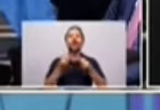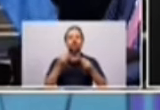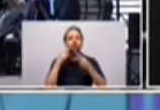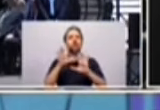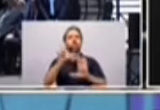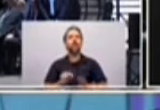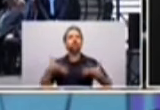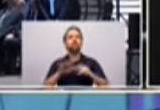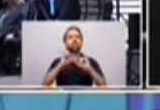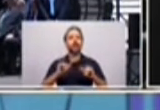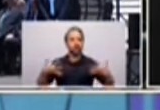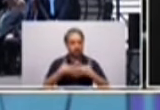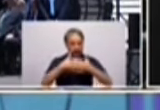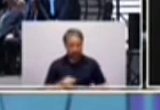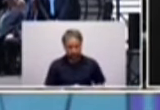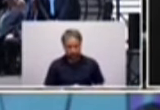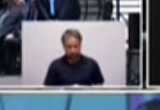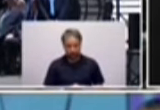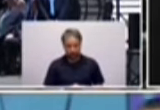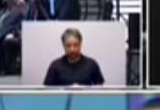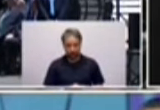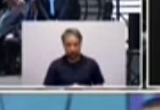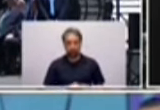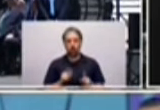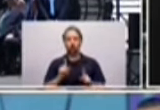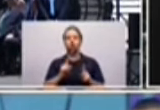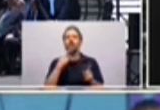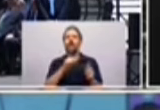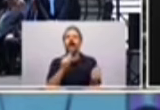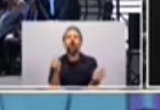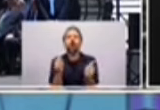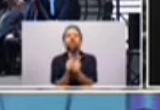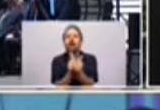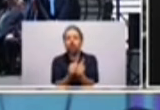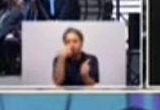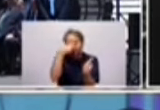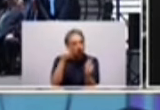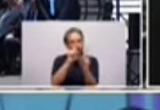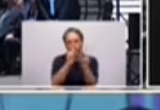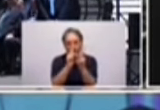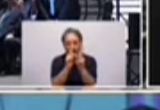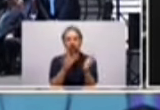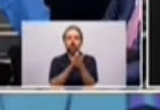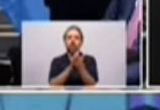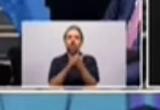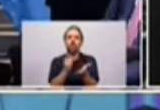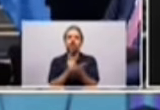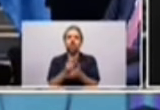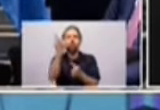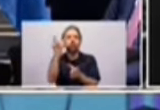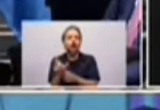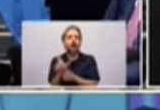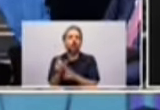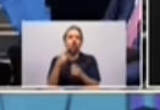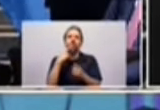te lo firmo, 100% de acuerdo. Bueno, ¿y ante eso qué? Porque me parece que la pregunta que tenemos que empezar a hacernos es, ¿ante esto qué? Lo dijo un muchacho acá,